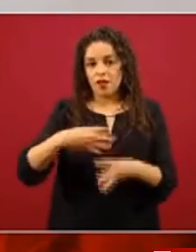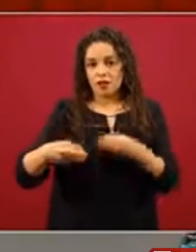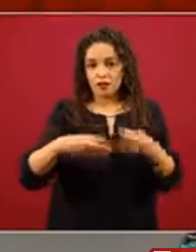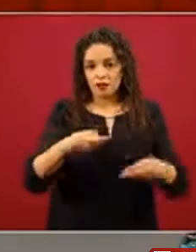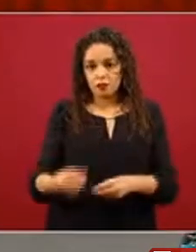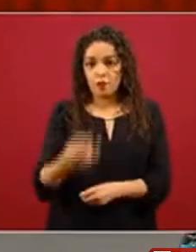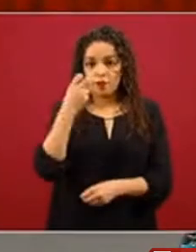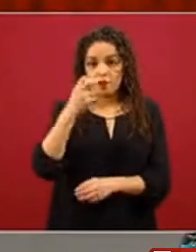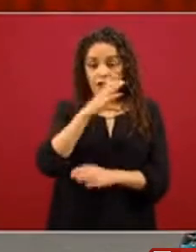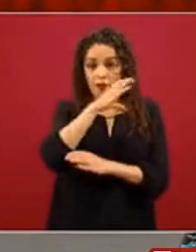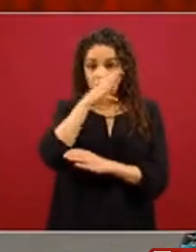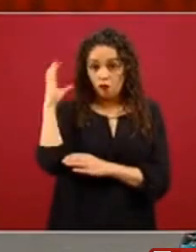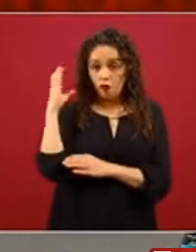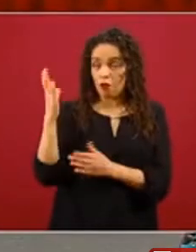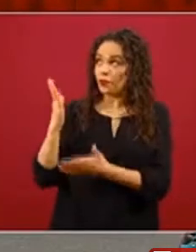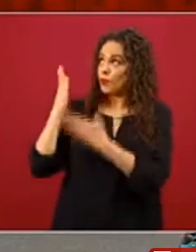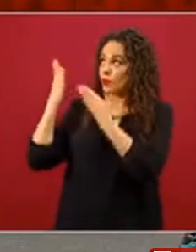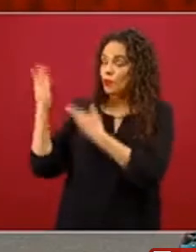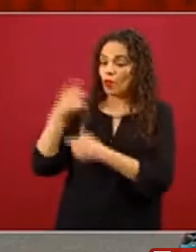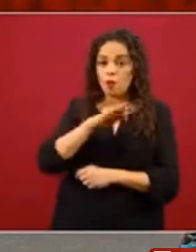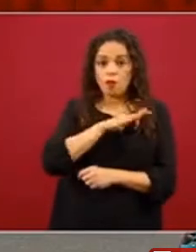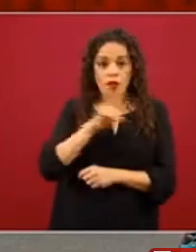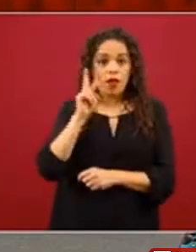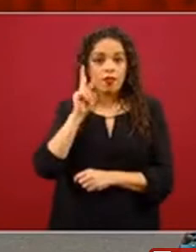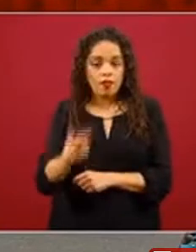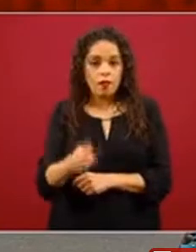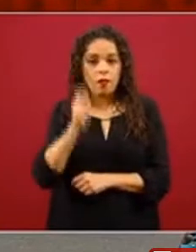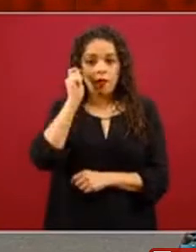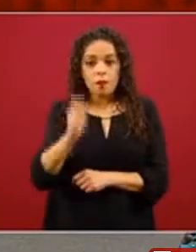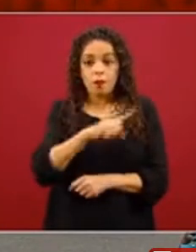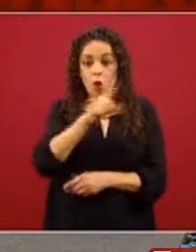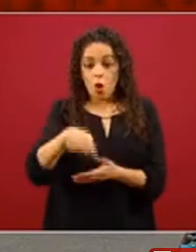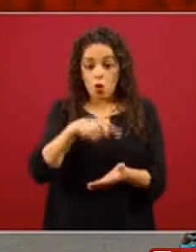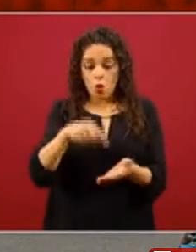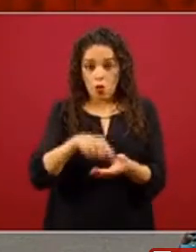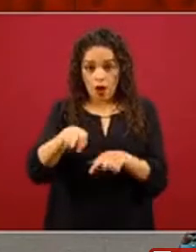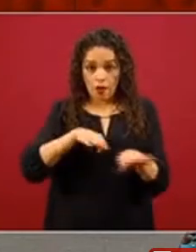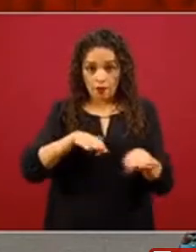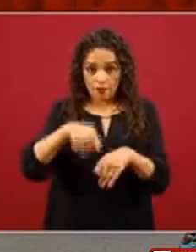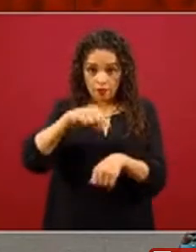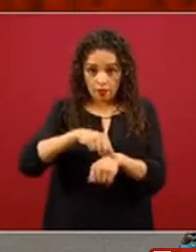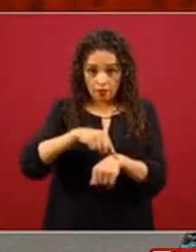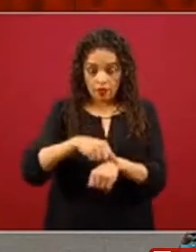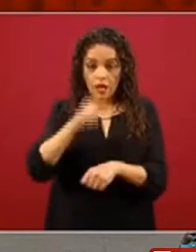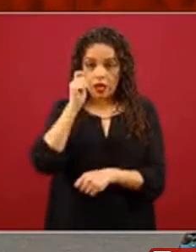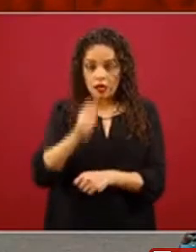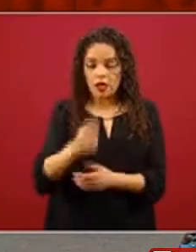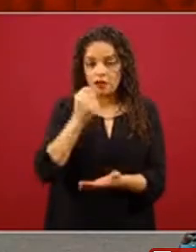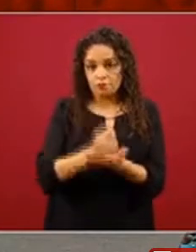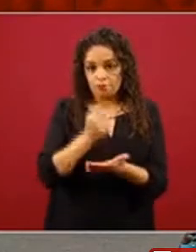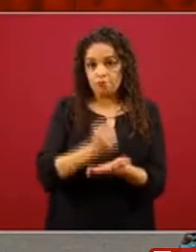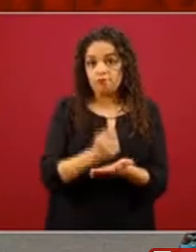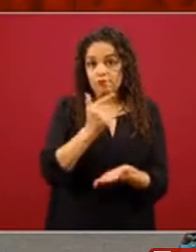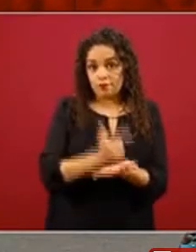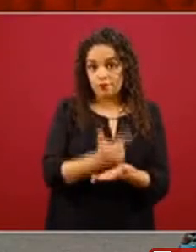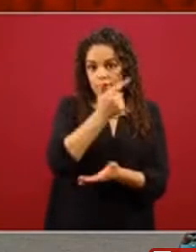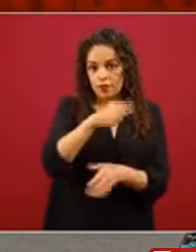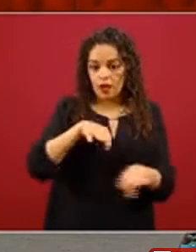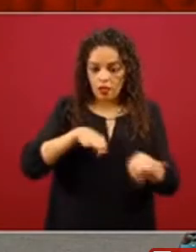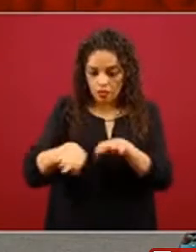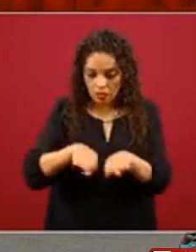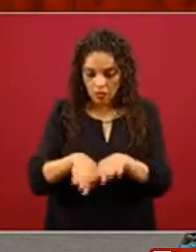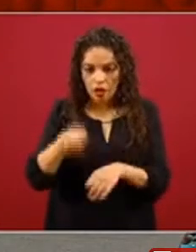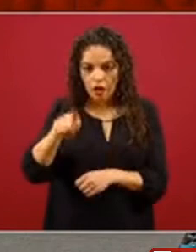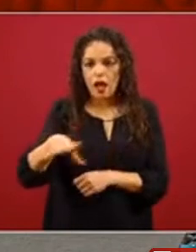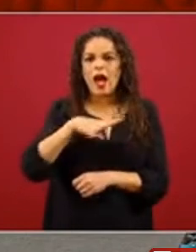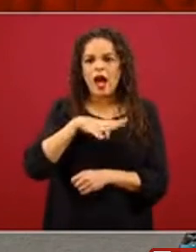que están en un área de atención de cuidados críticos y tienen careta,